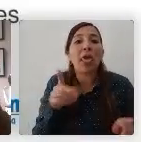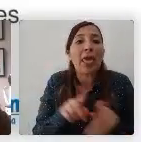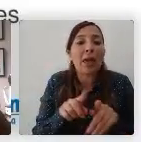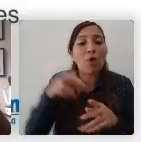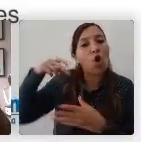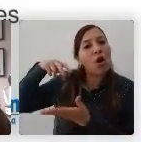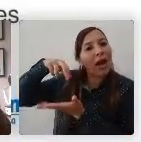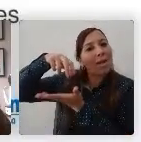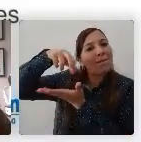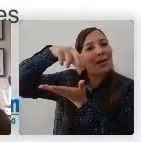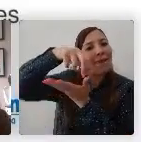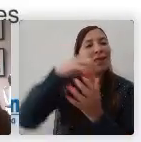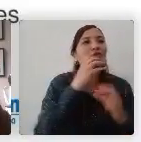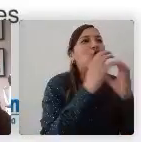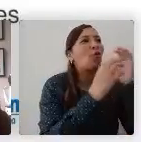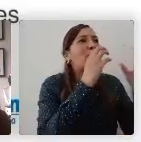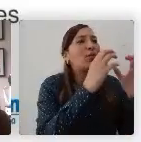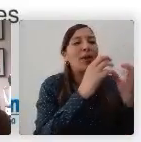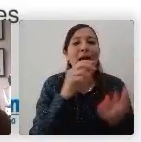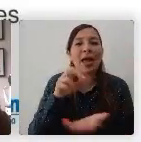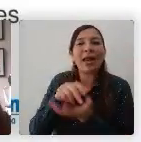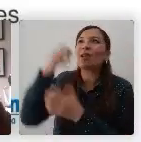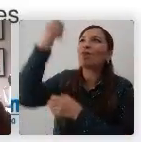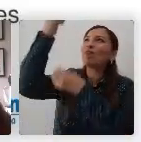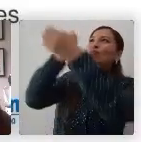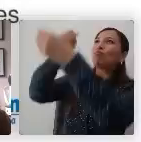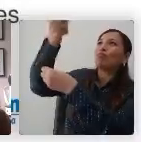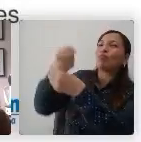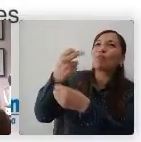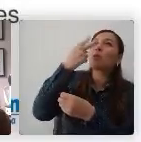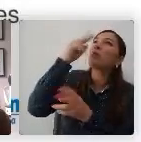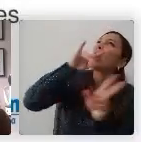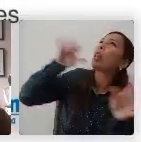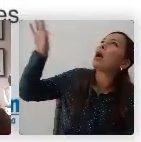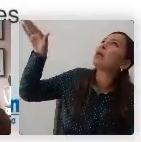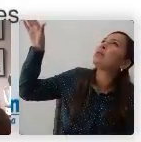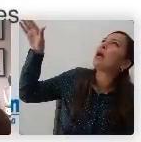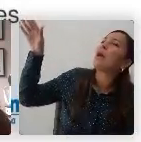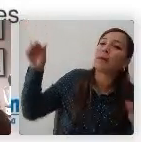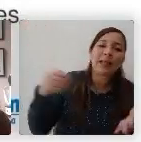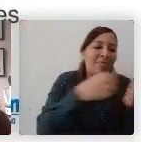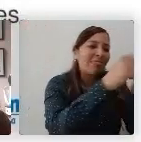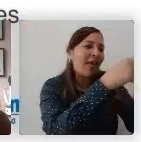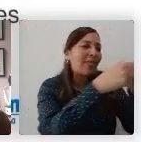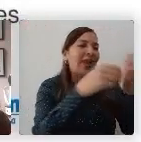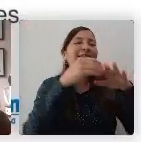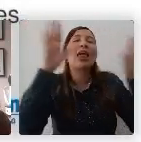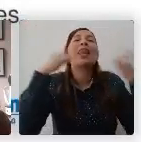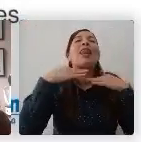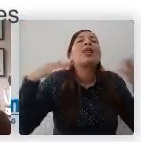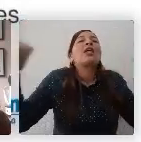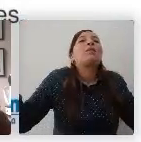interpretativas los llama 3 el avistamiento de aves los talleres al aire libre y entre otras actividades